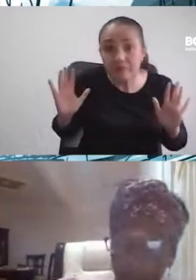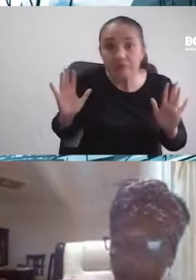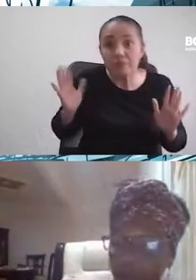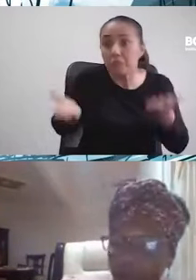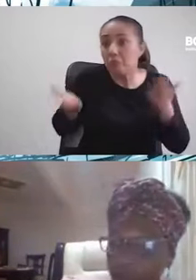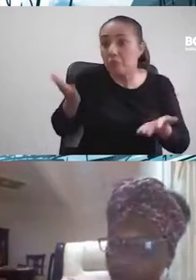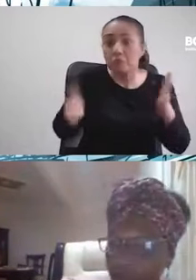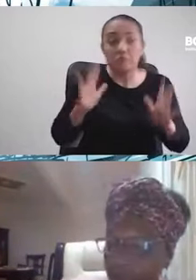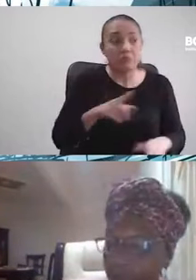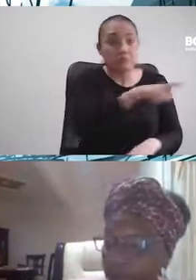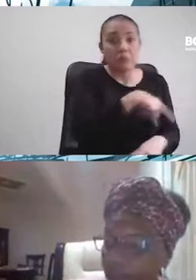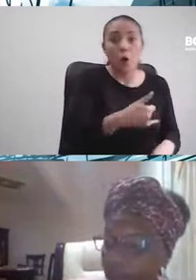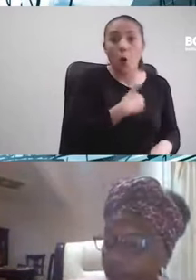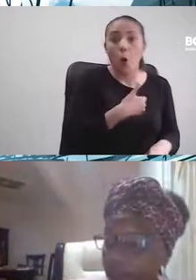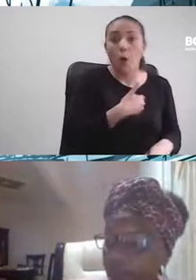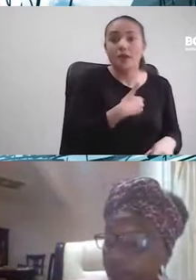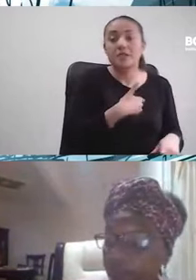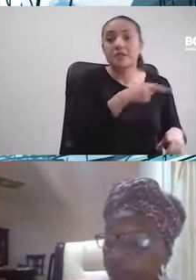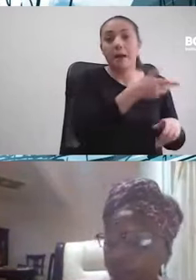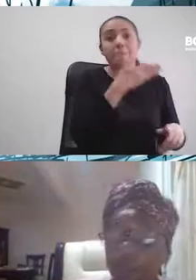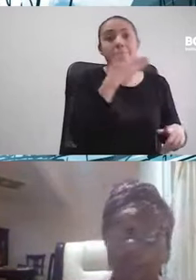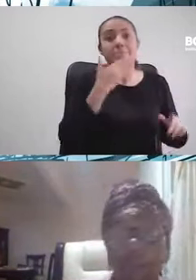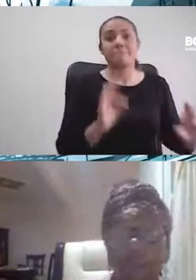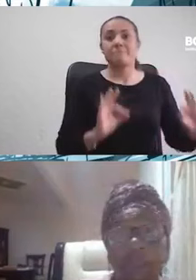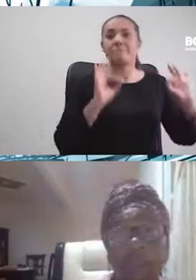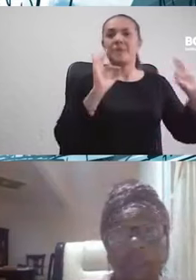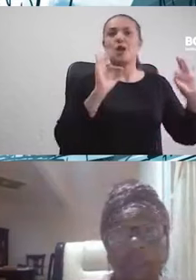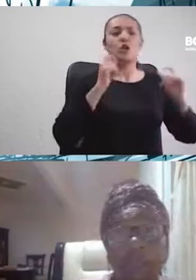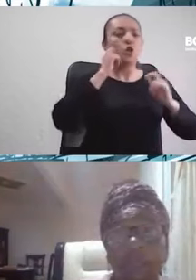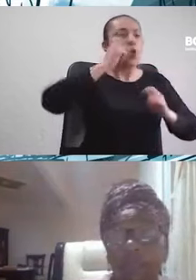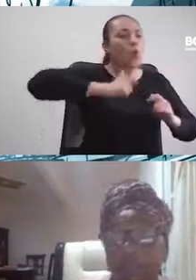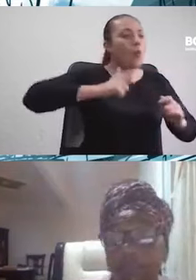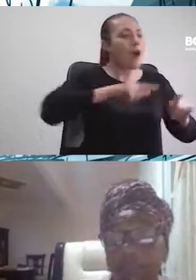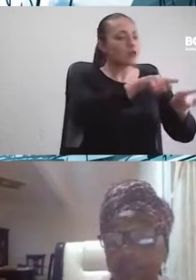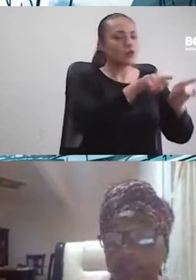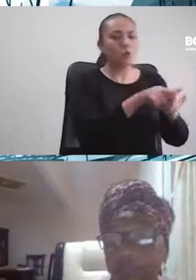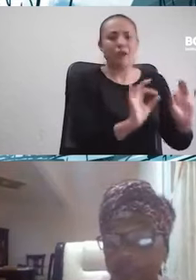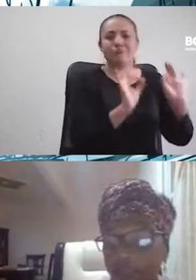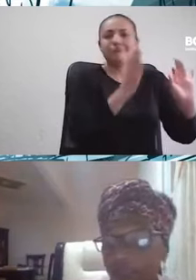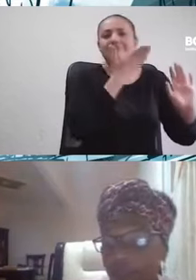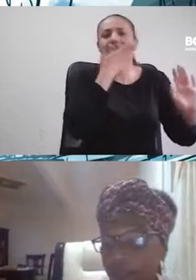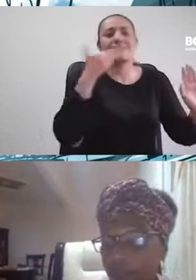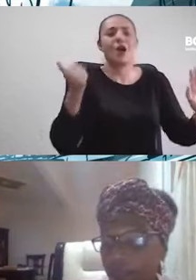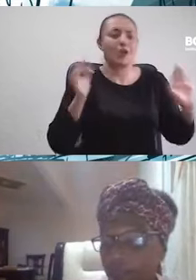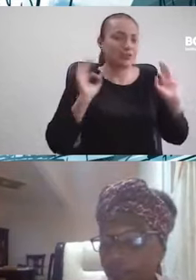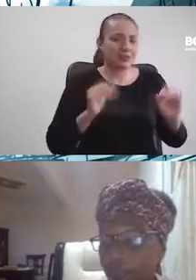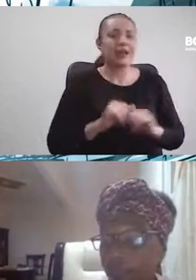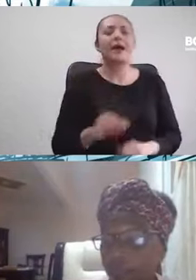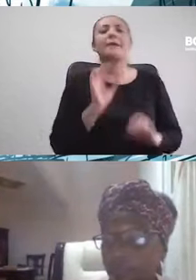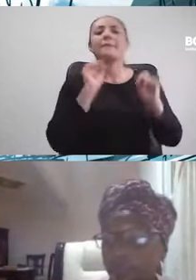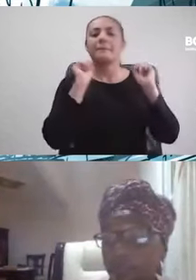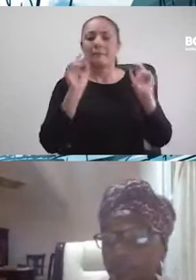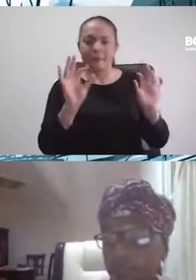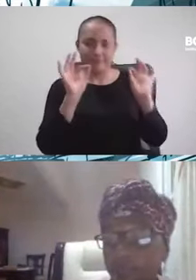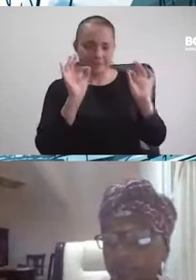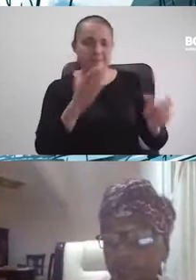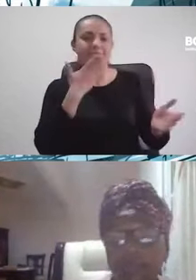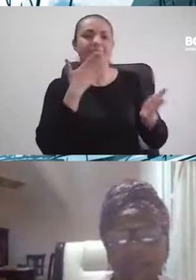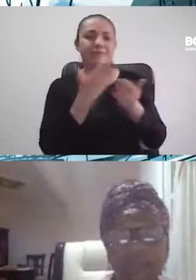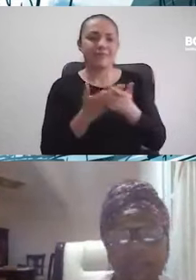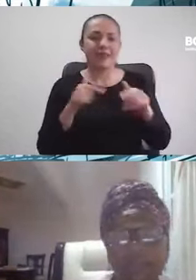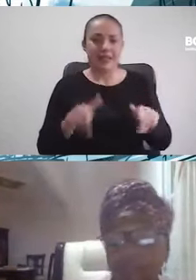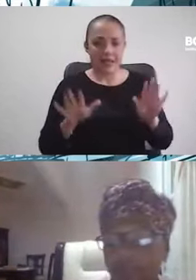de ser mejores seres humanos siempre. Vale, gracias, Uriel. En este